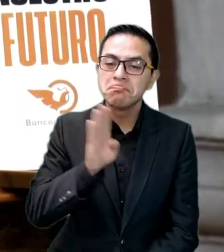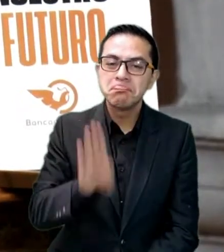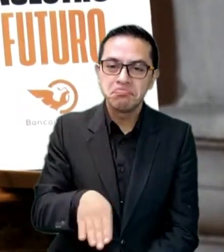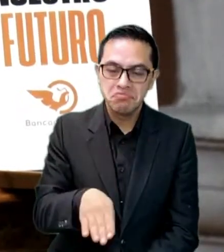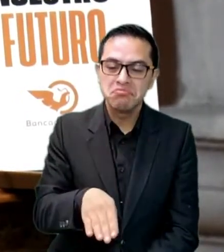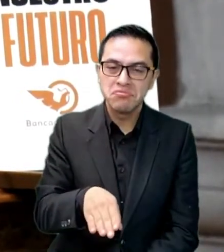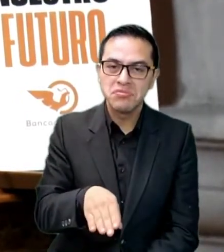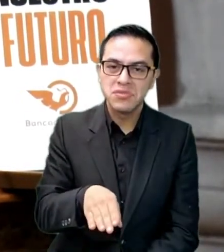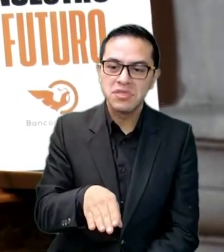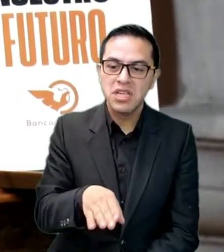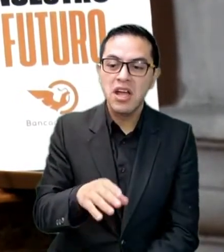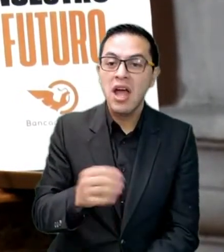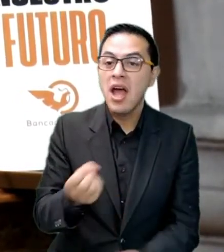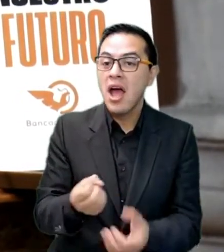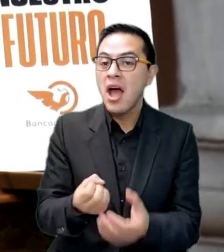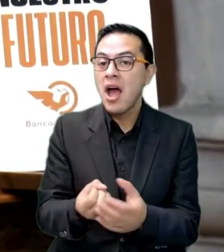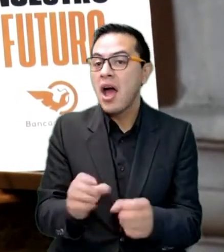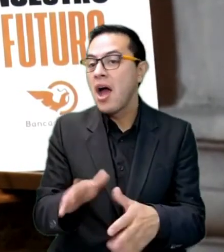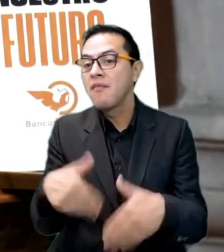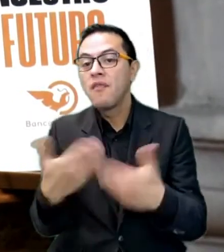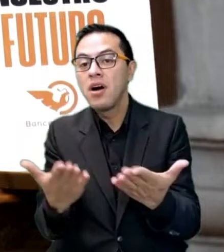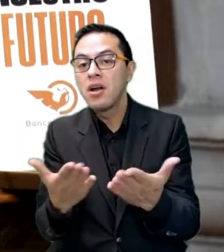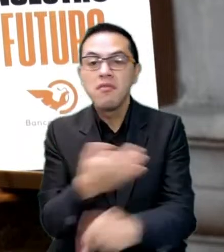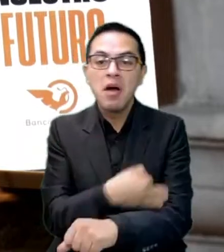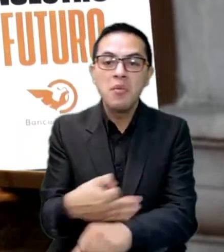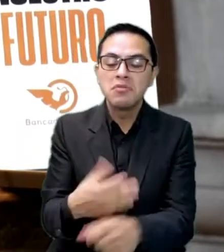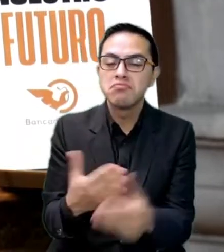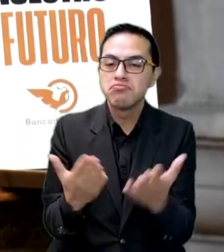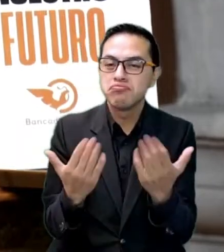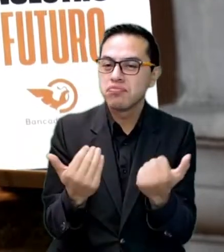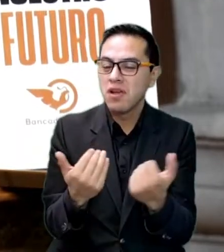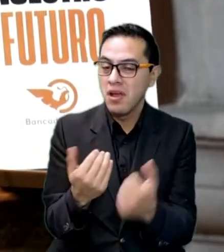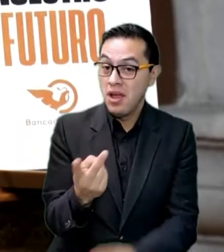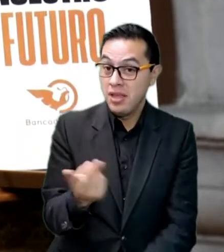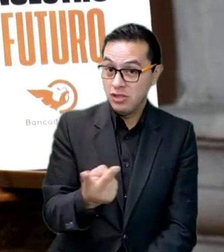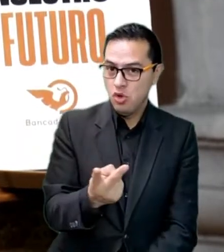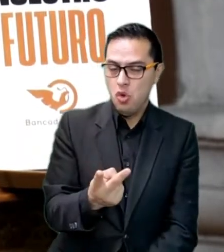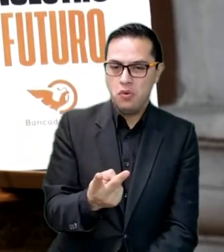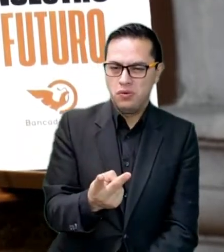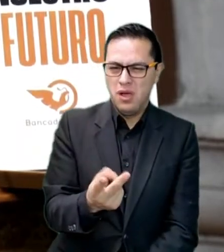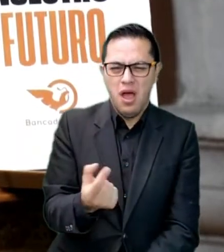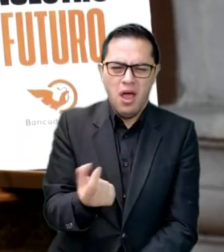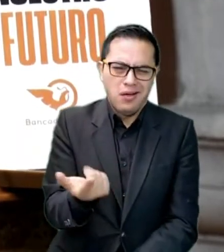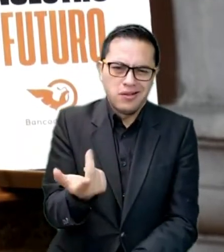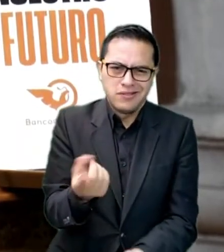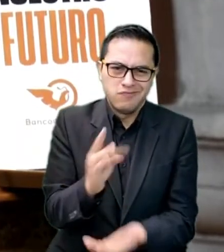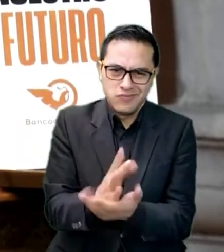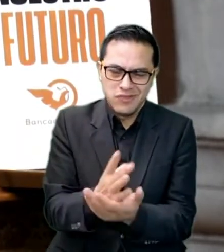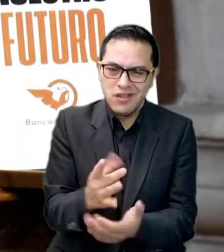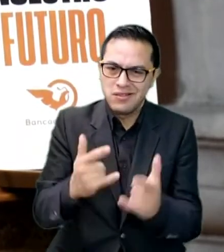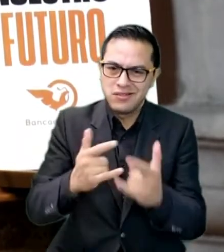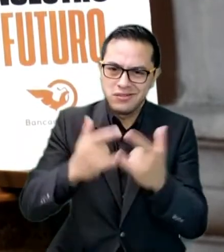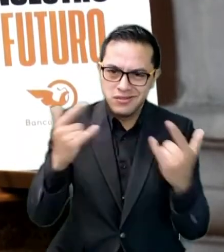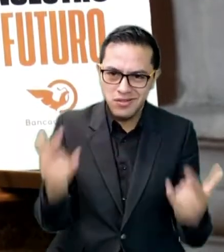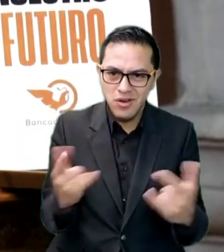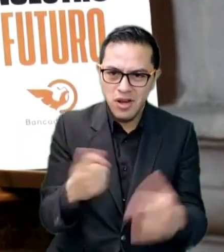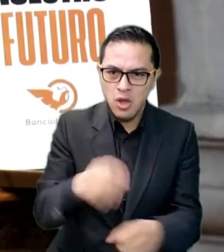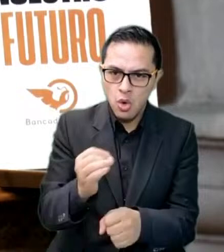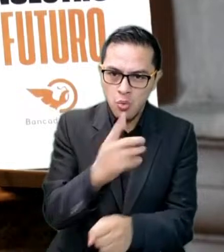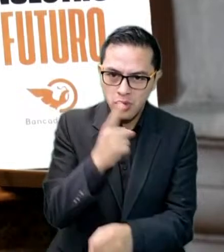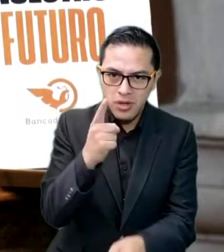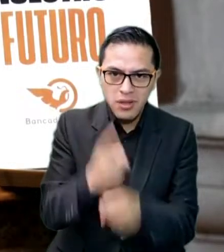algunas de las víctimas de un sistema que no les dio oportunidades de estudiar, ni de crecer, ni